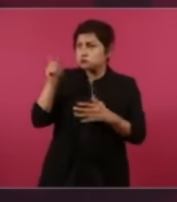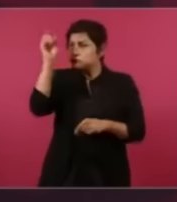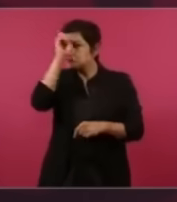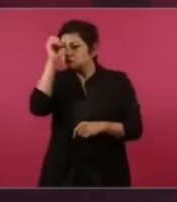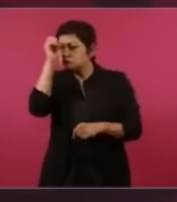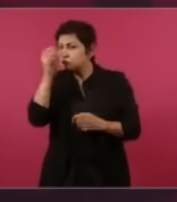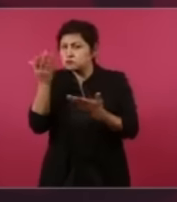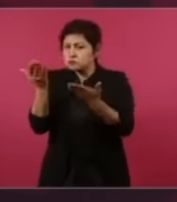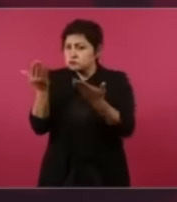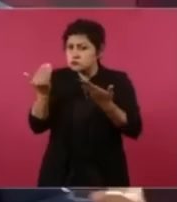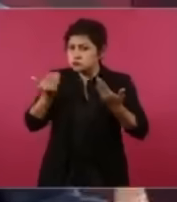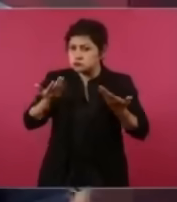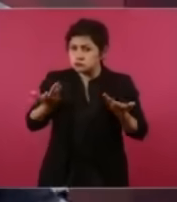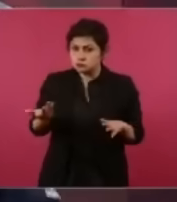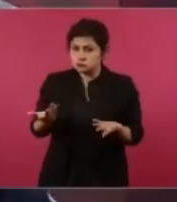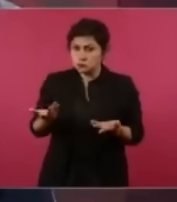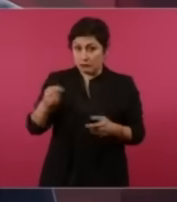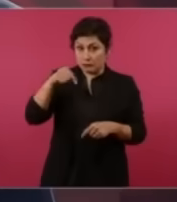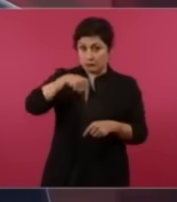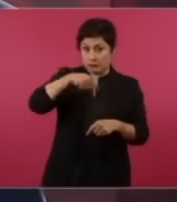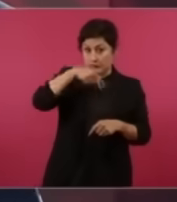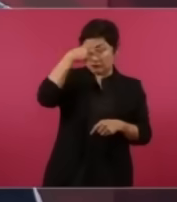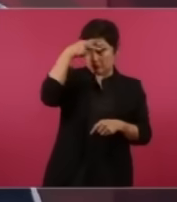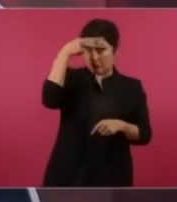han tenido aquí en México reuniones